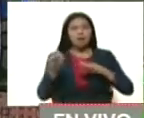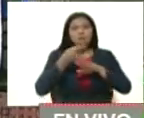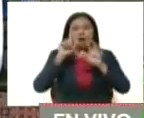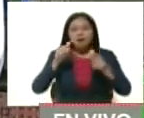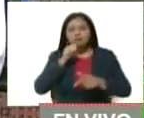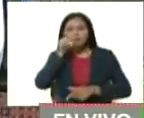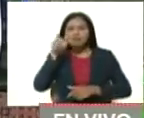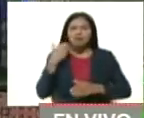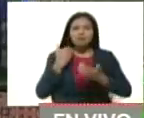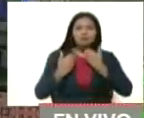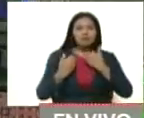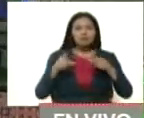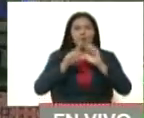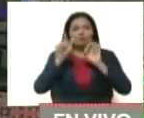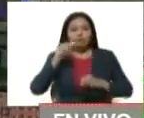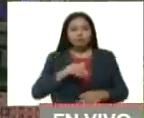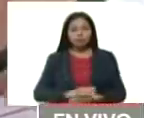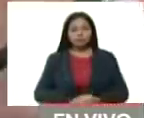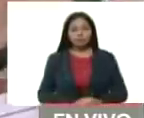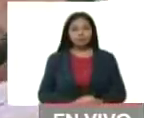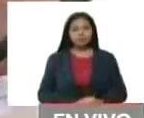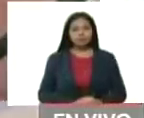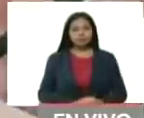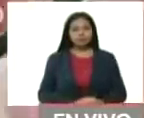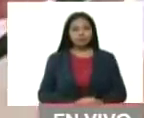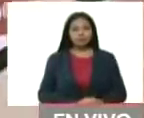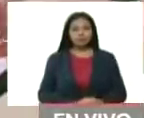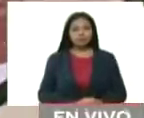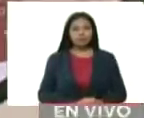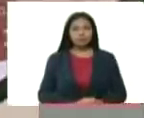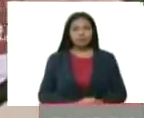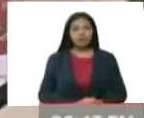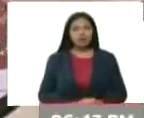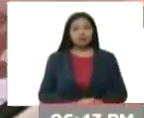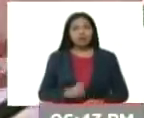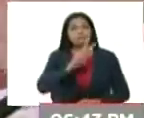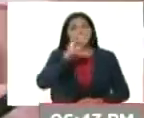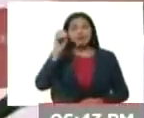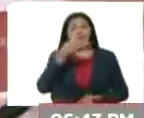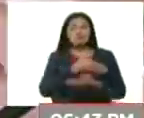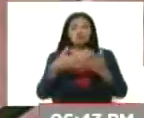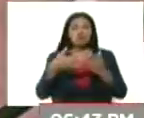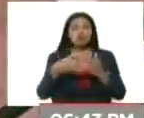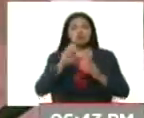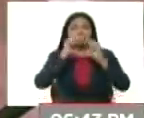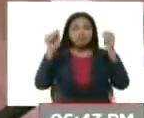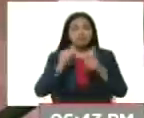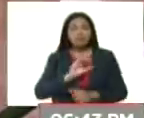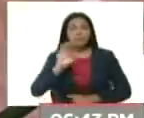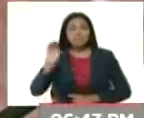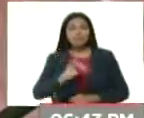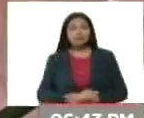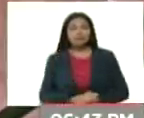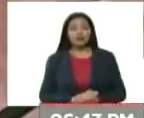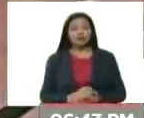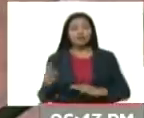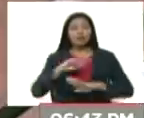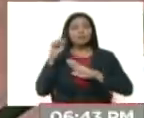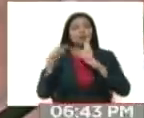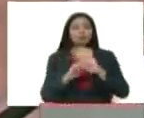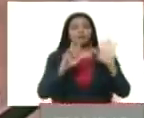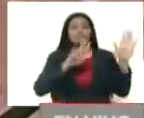a los pacientes y a las pacientes, y de los casi 20 millones de usuarios del sistema Patria, ya casi la totalidad,